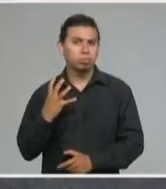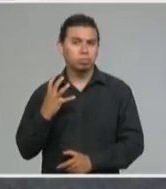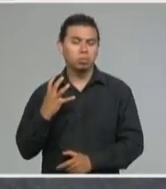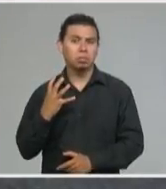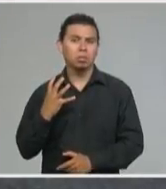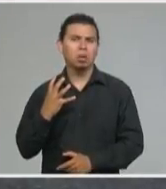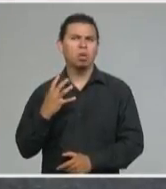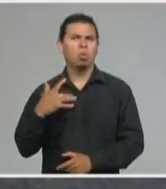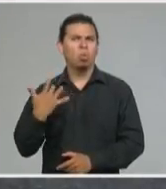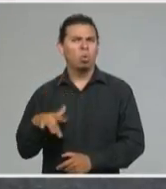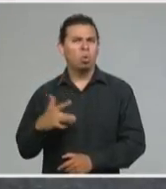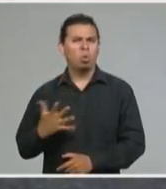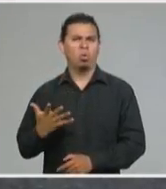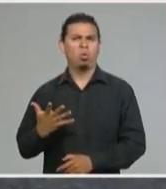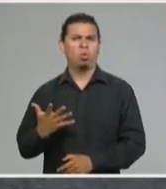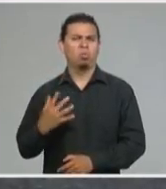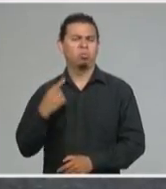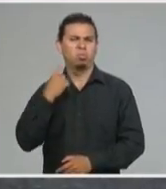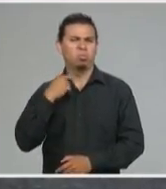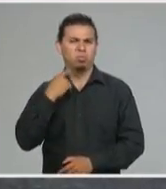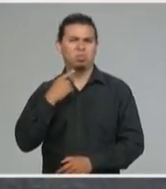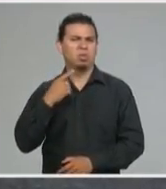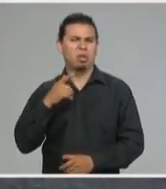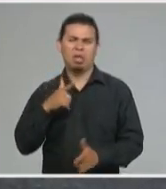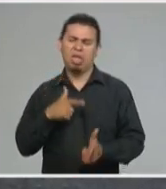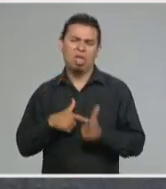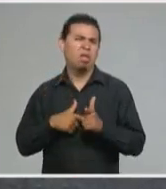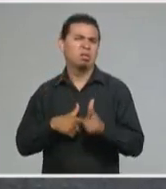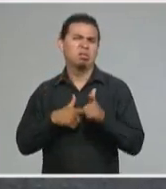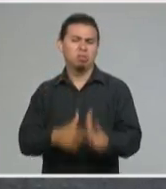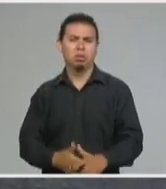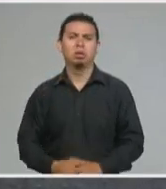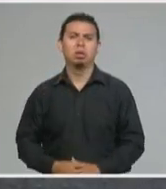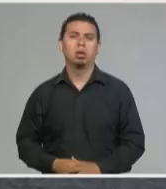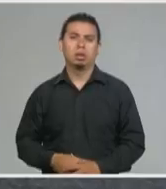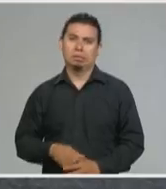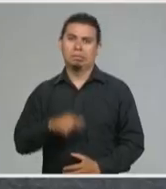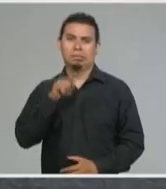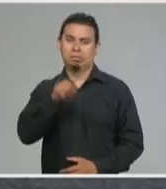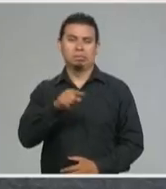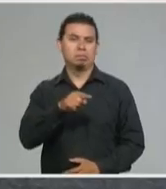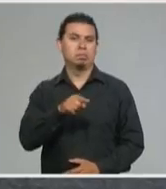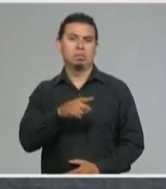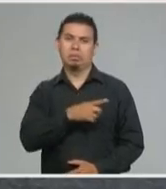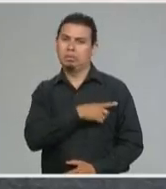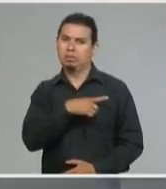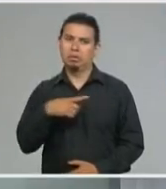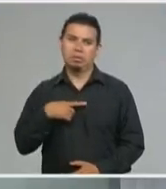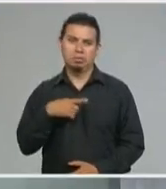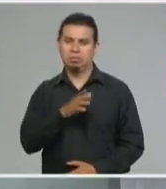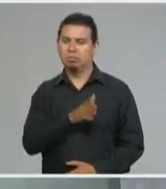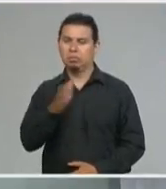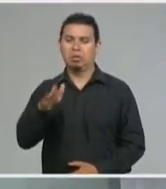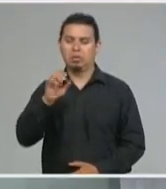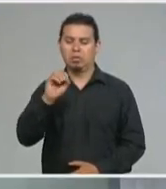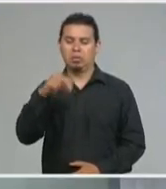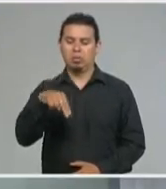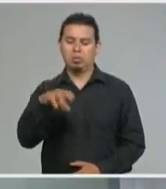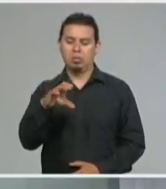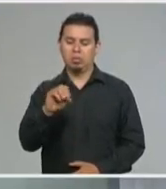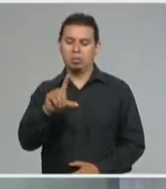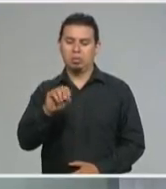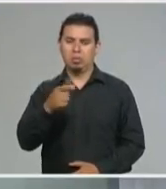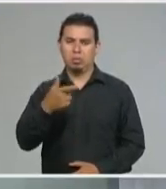existe dolor, o que el problema dental ha sido muy recurrente, siempre es bueno que algún oncólogo, habemos